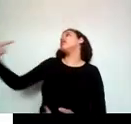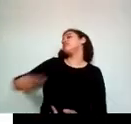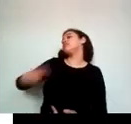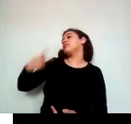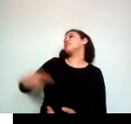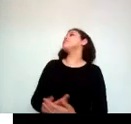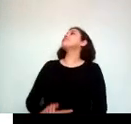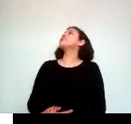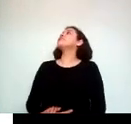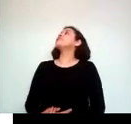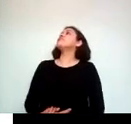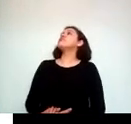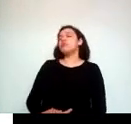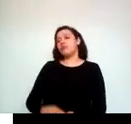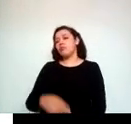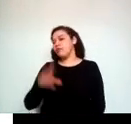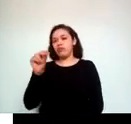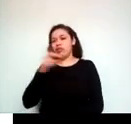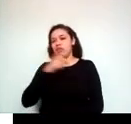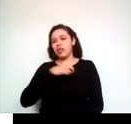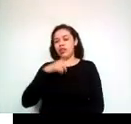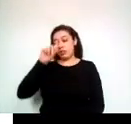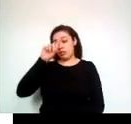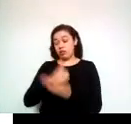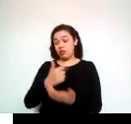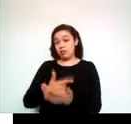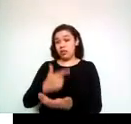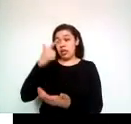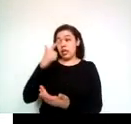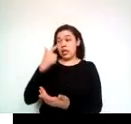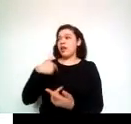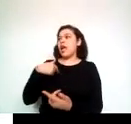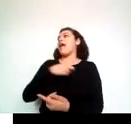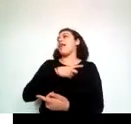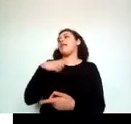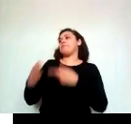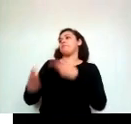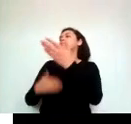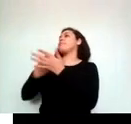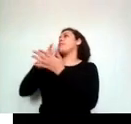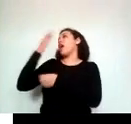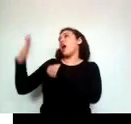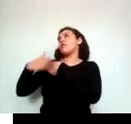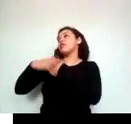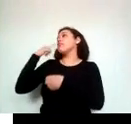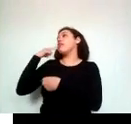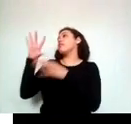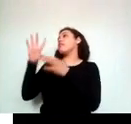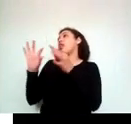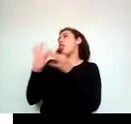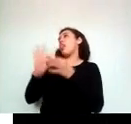cuestionario. En caso de que ellos hayan padecido o estado expuestos a un acontecimiento traumático severo, lo tienen que reportar por escrito a la